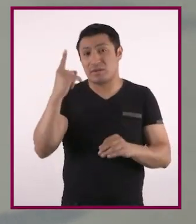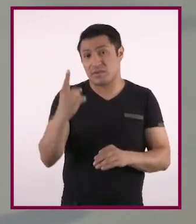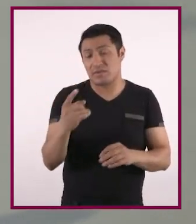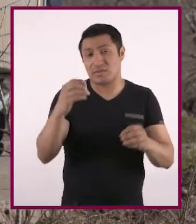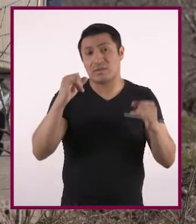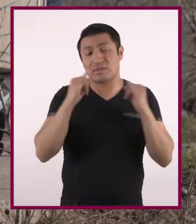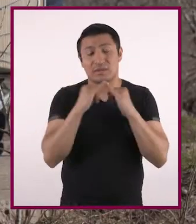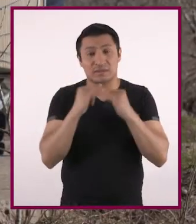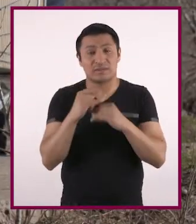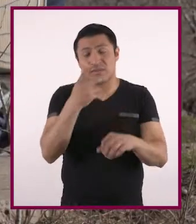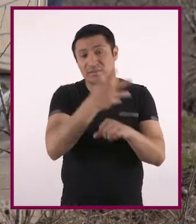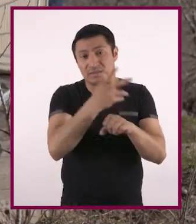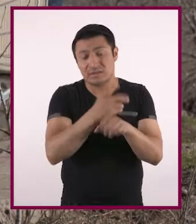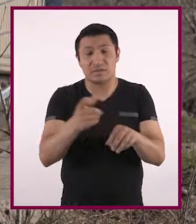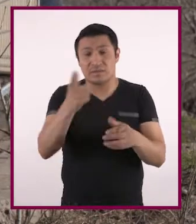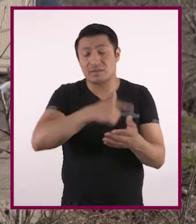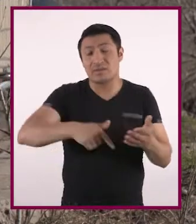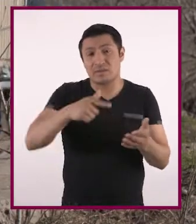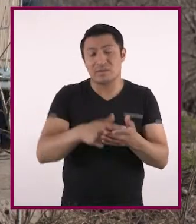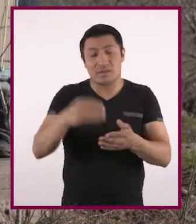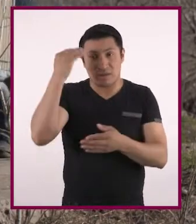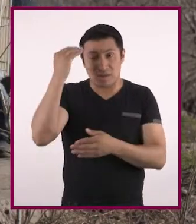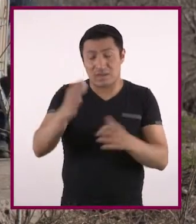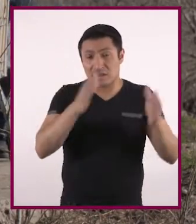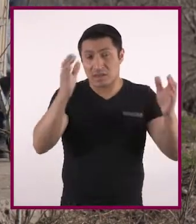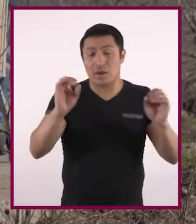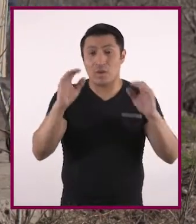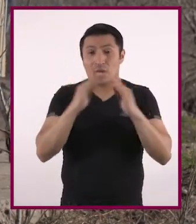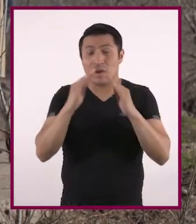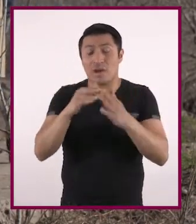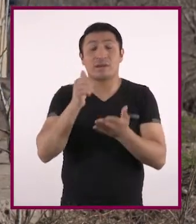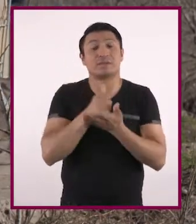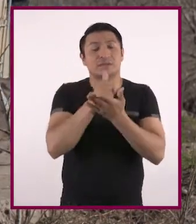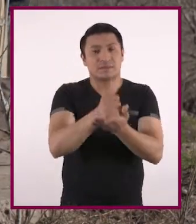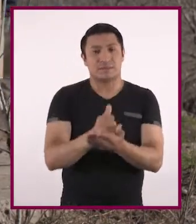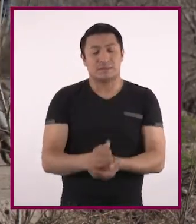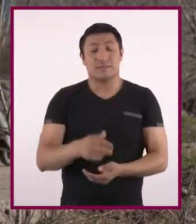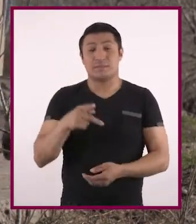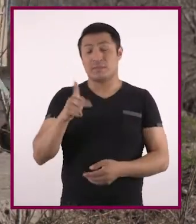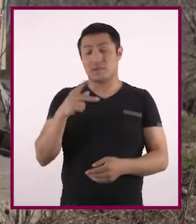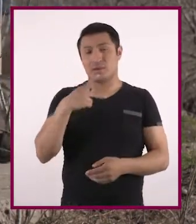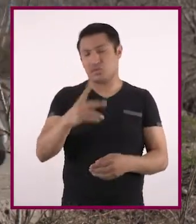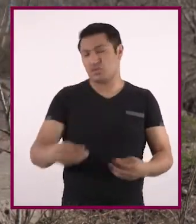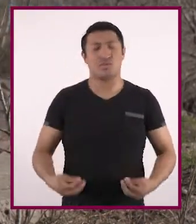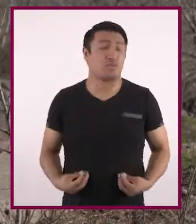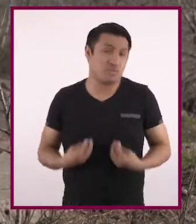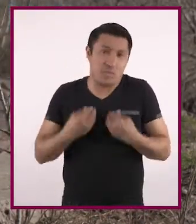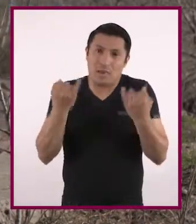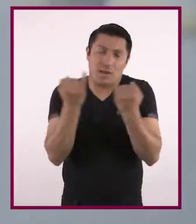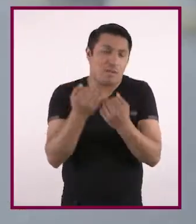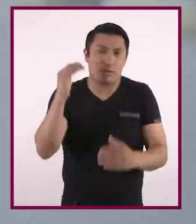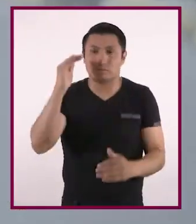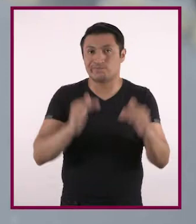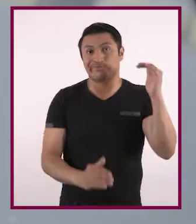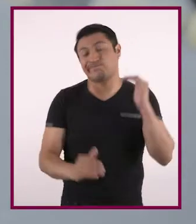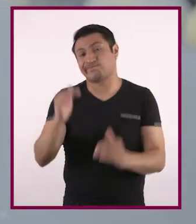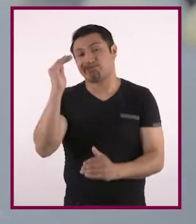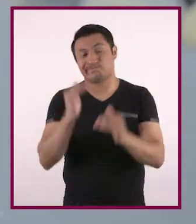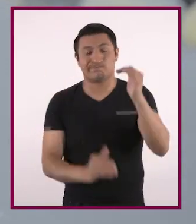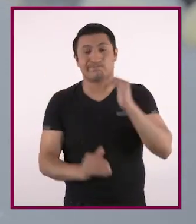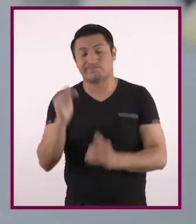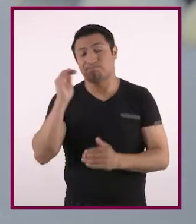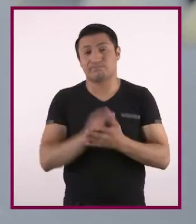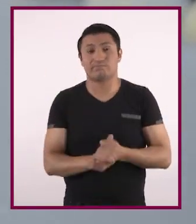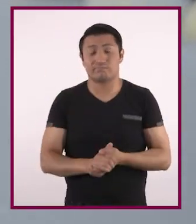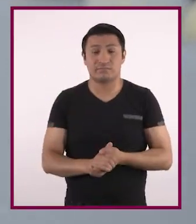como son refugios temporales o casas de asistencia, aunque su situación continúa siendo inestable. En